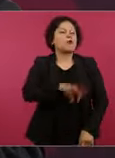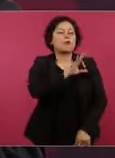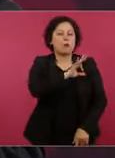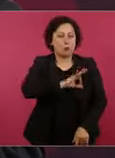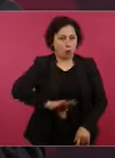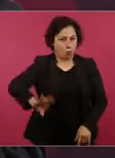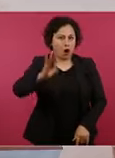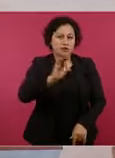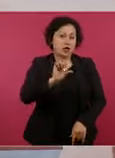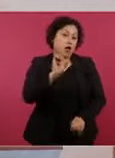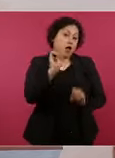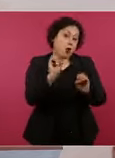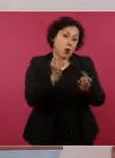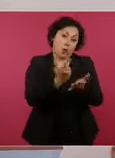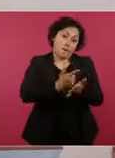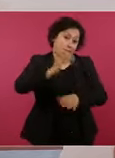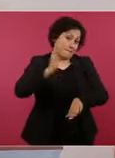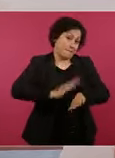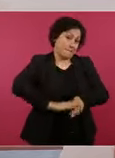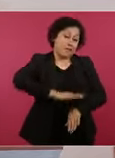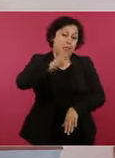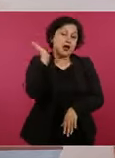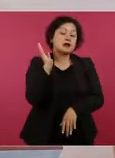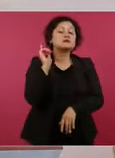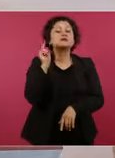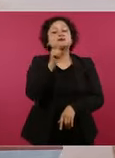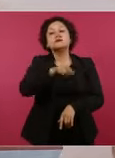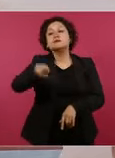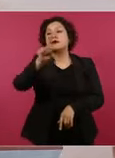montajes y no tienen